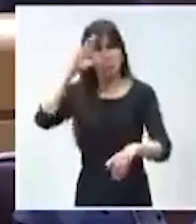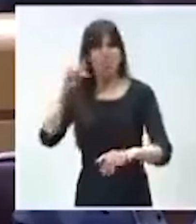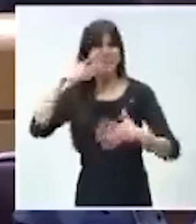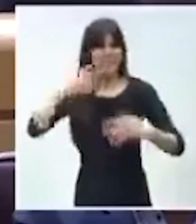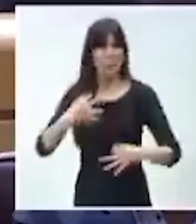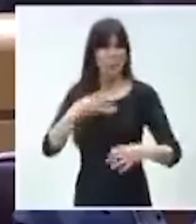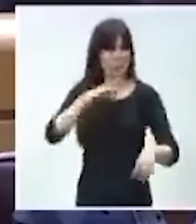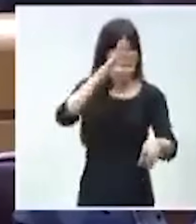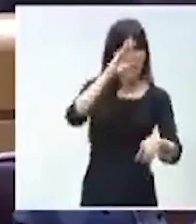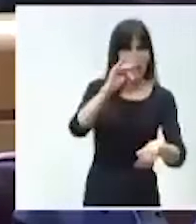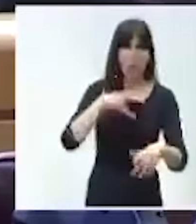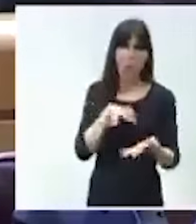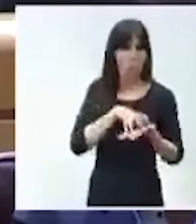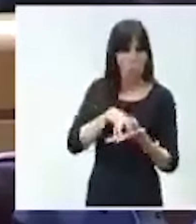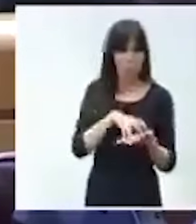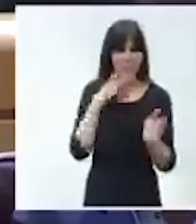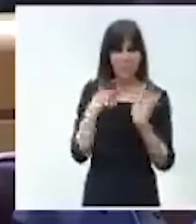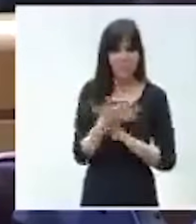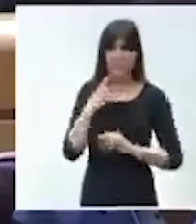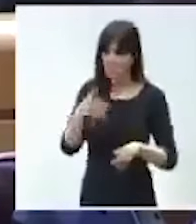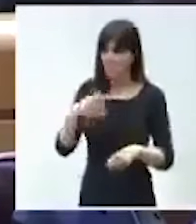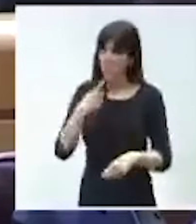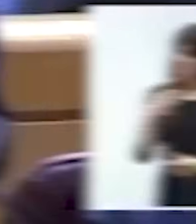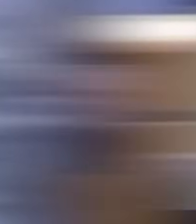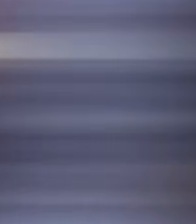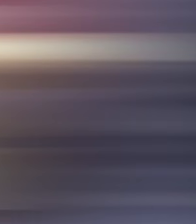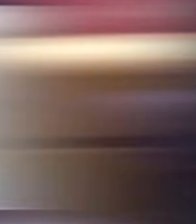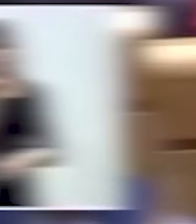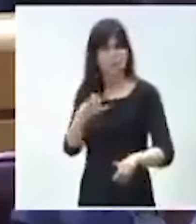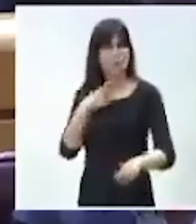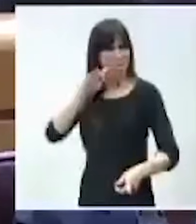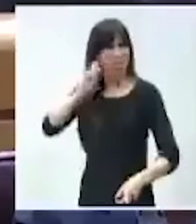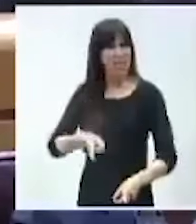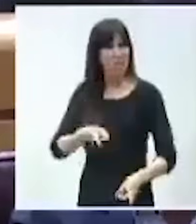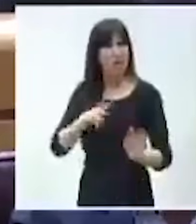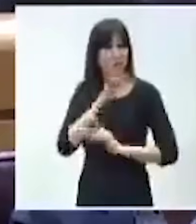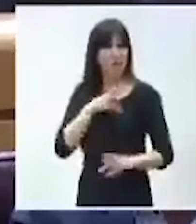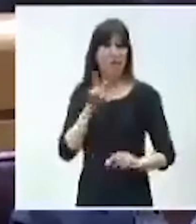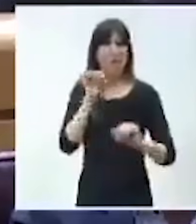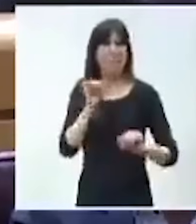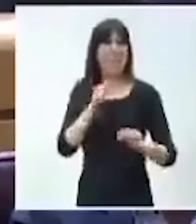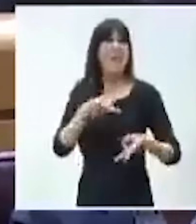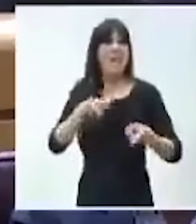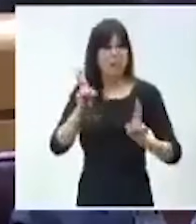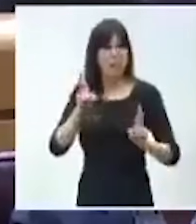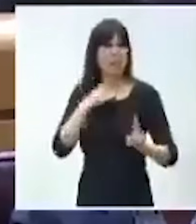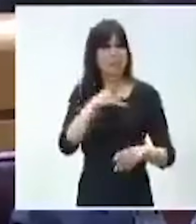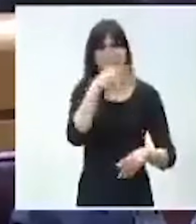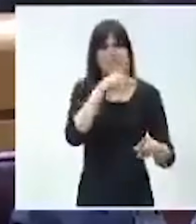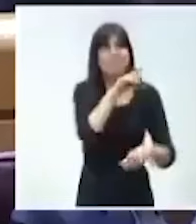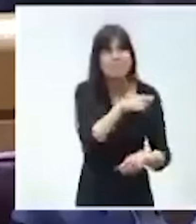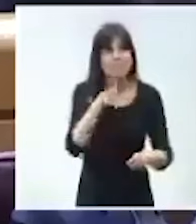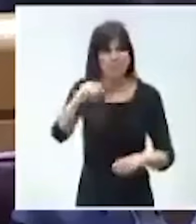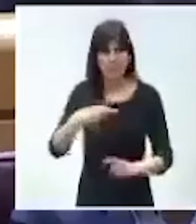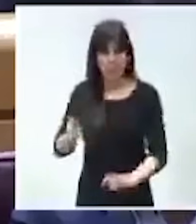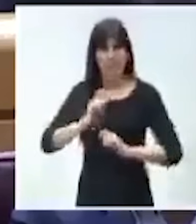permanentemente. Yo admiro siempre la certeza con la que afirma sus cosas, señor ministro. Las sesiones en el Senado cada vez son más entretenidas,